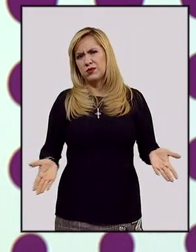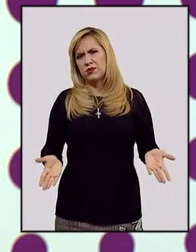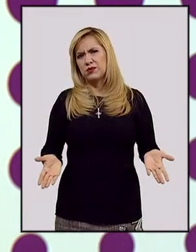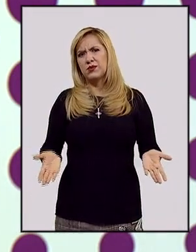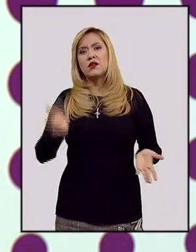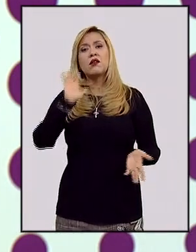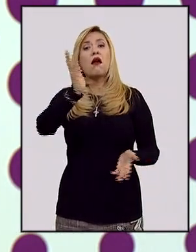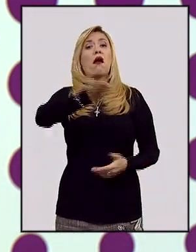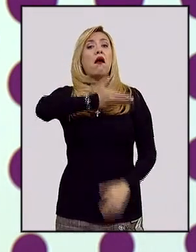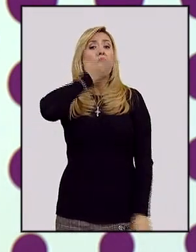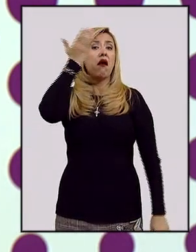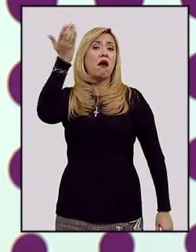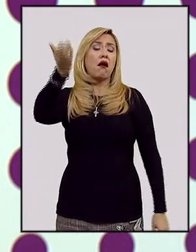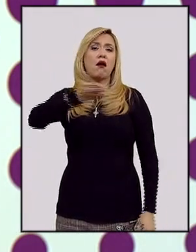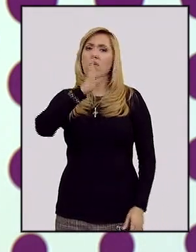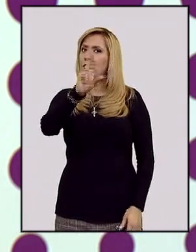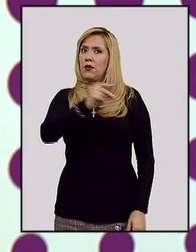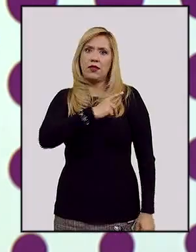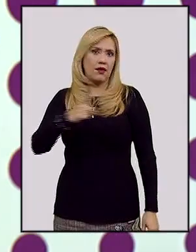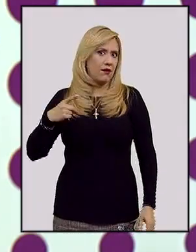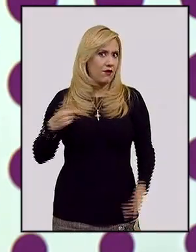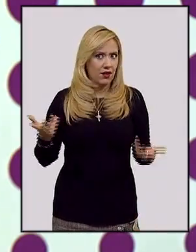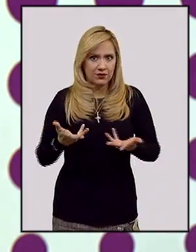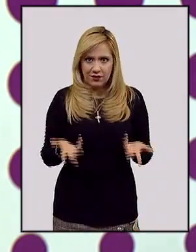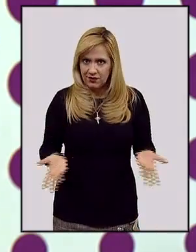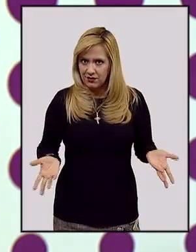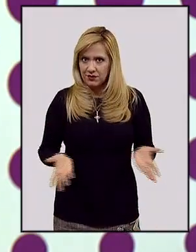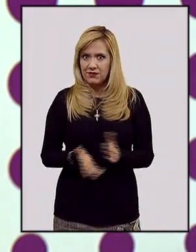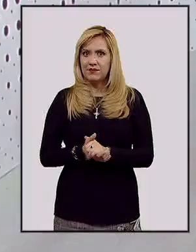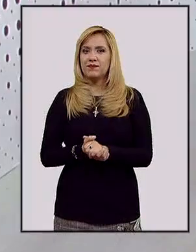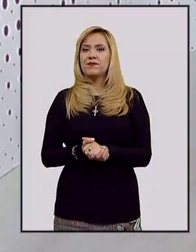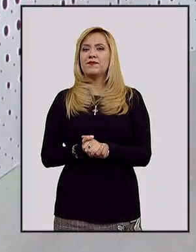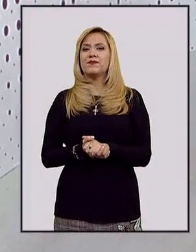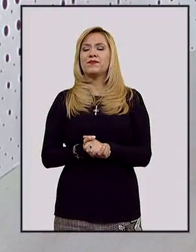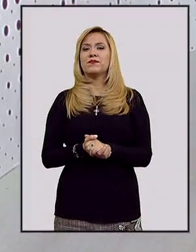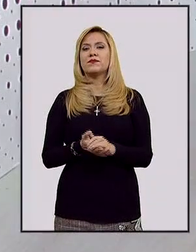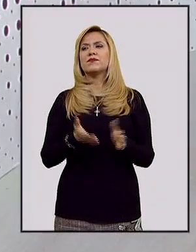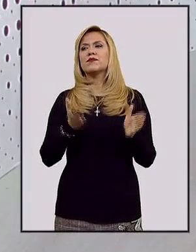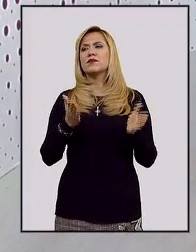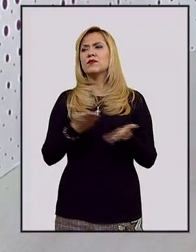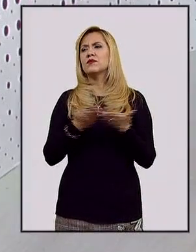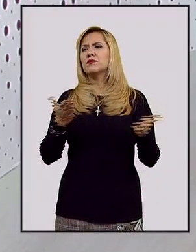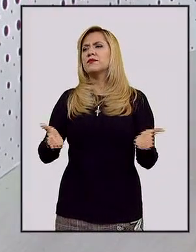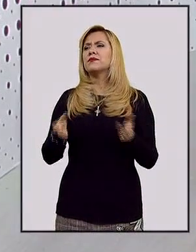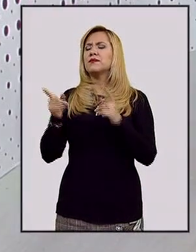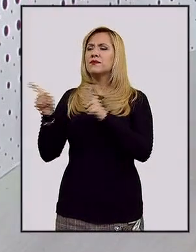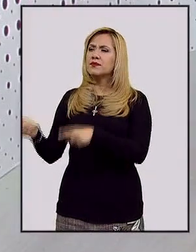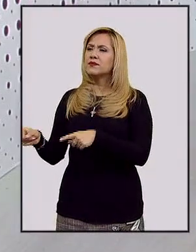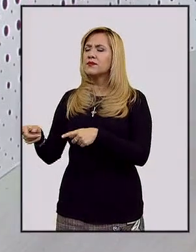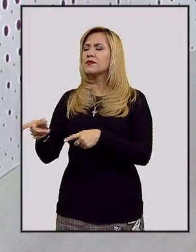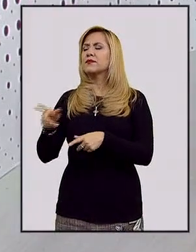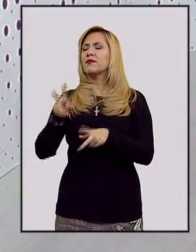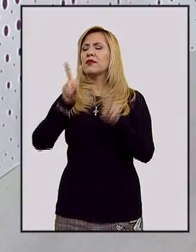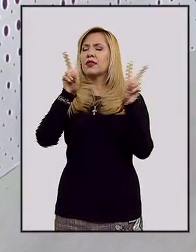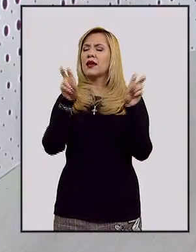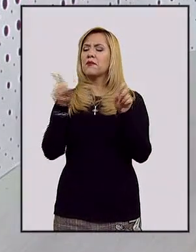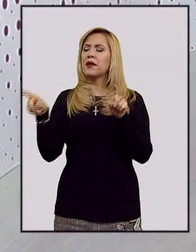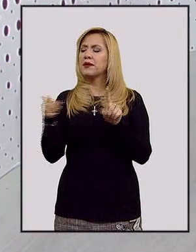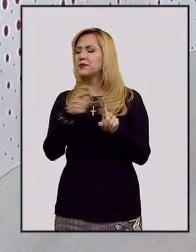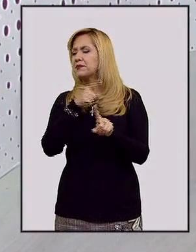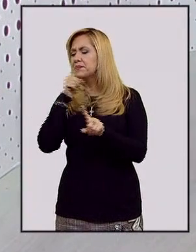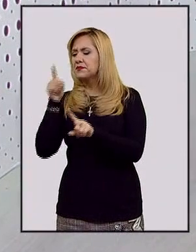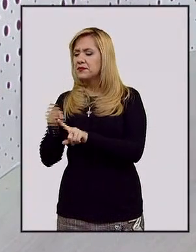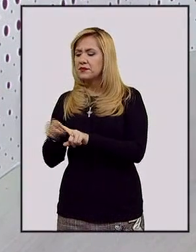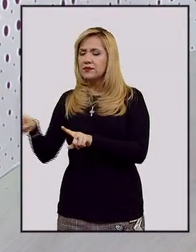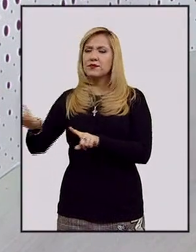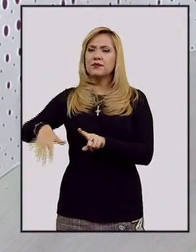están normalizadas, pero que no deberían de suceder. Claro. ¿No? Quería yo un poco regresar al tema